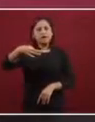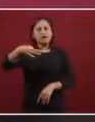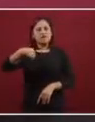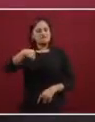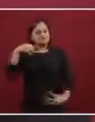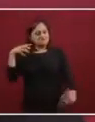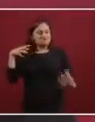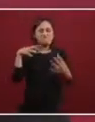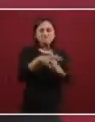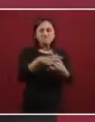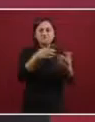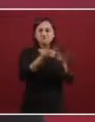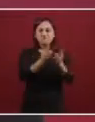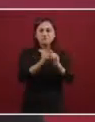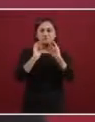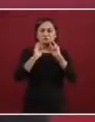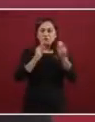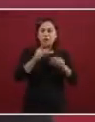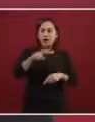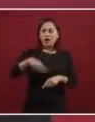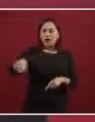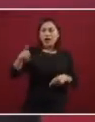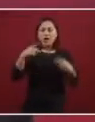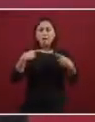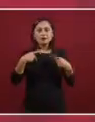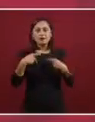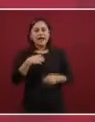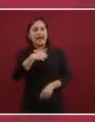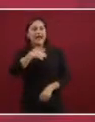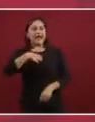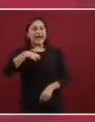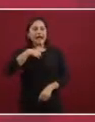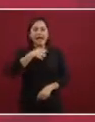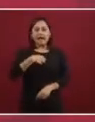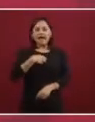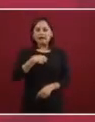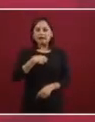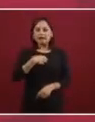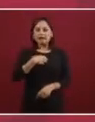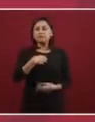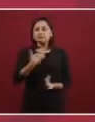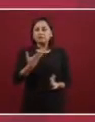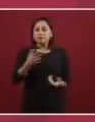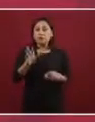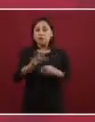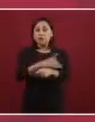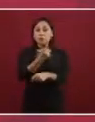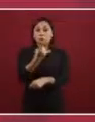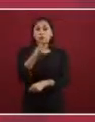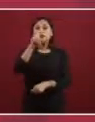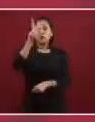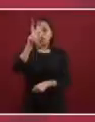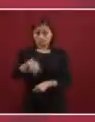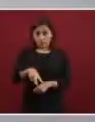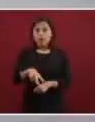pensando de que sí hay un sector de la población